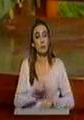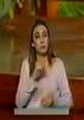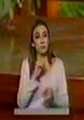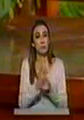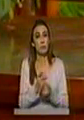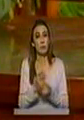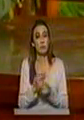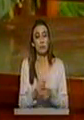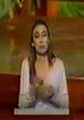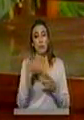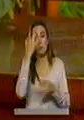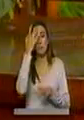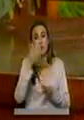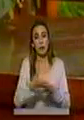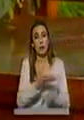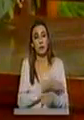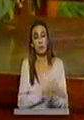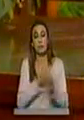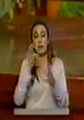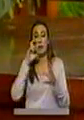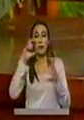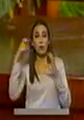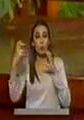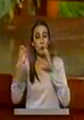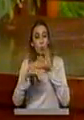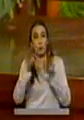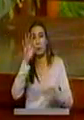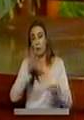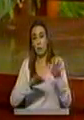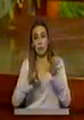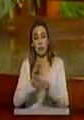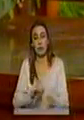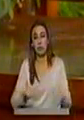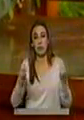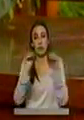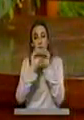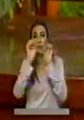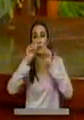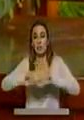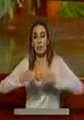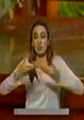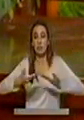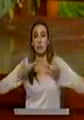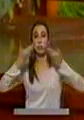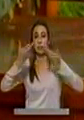sobre todo el turismo interno es bien complicado poderlo vender a través